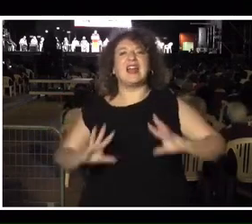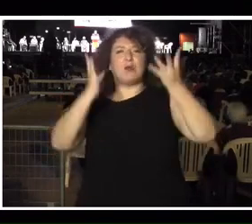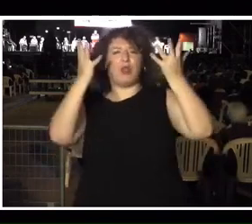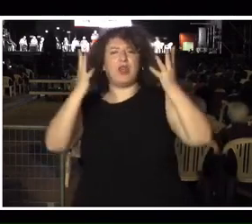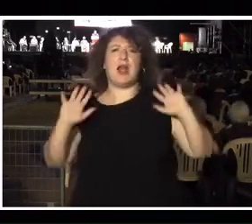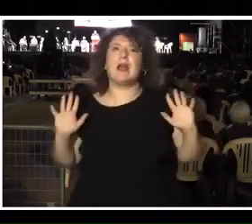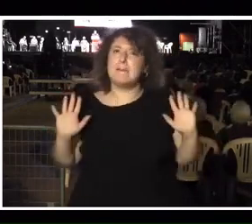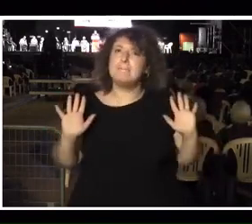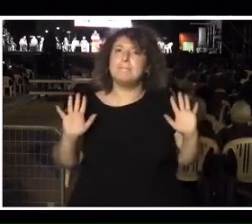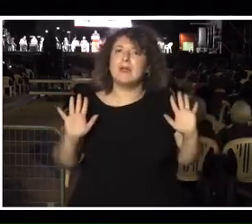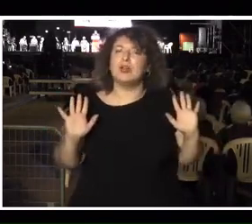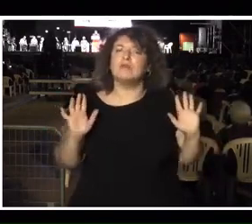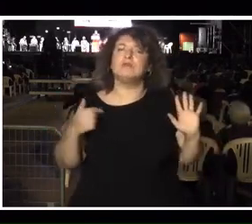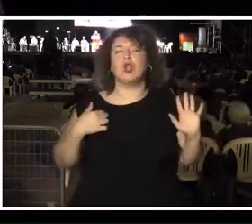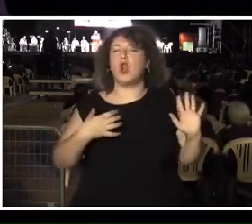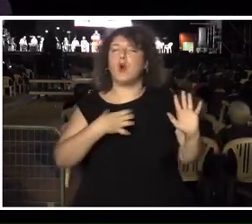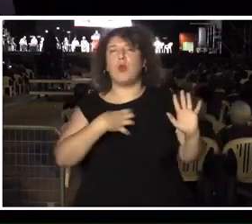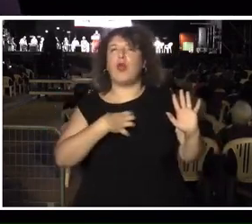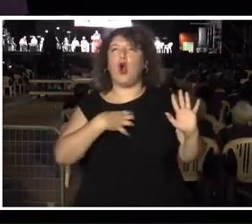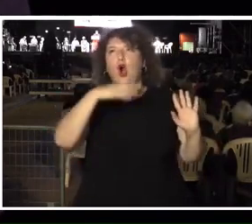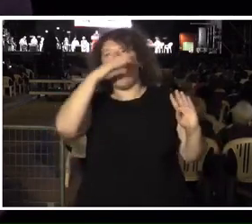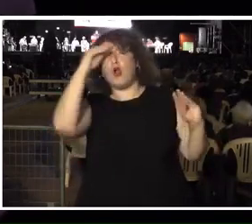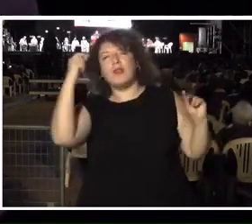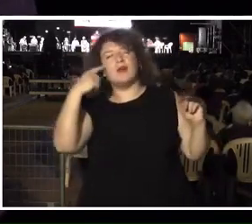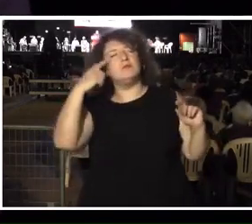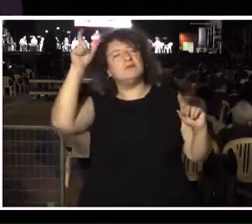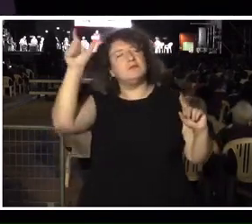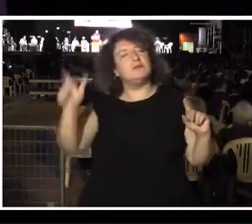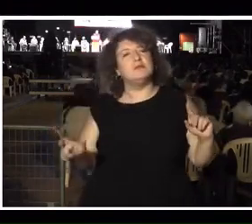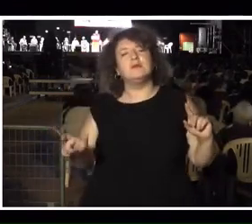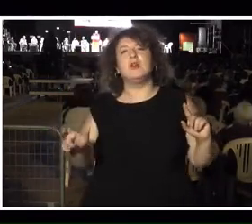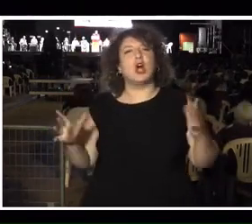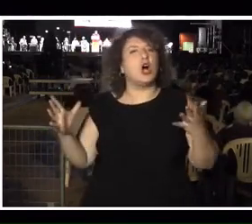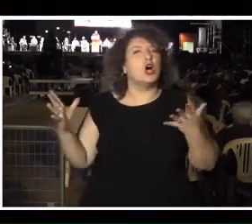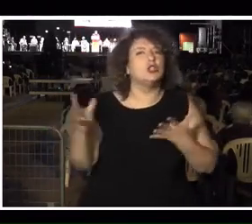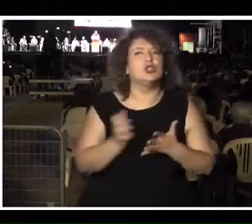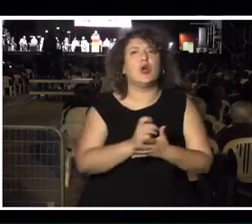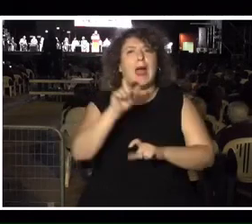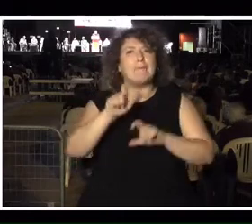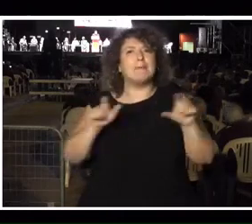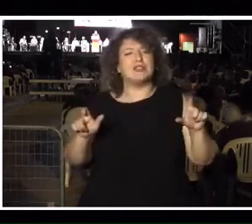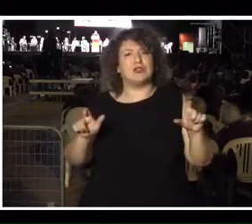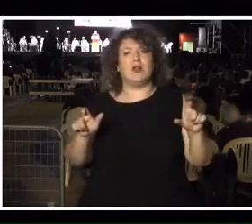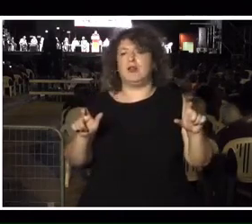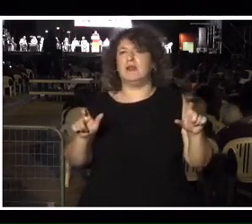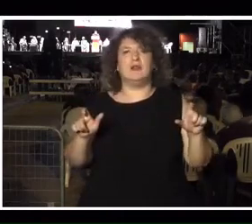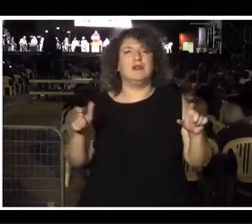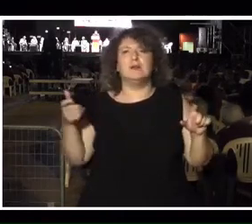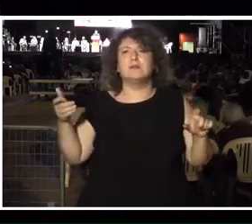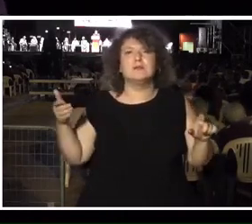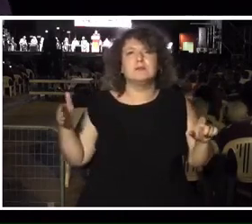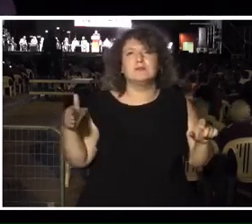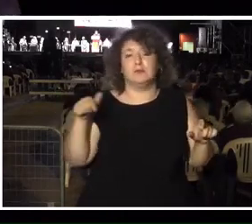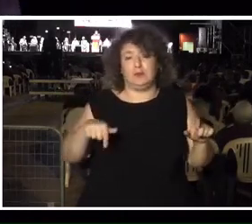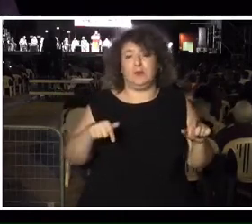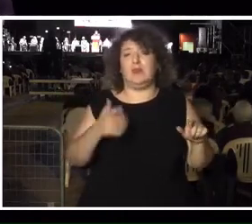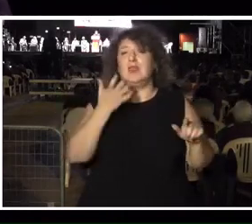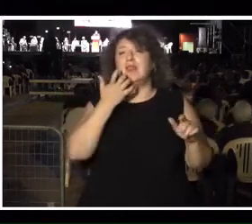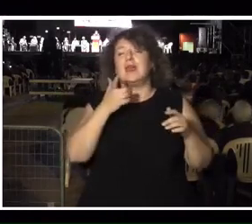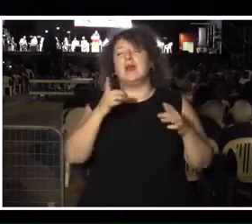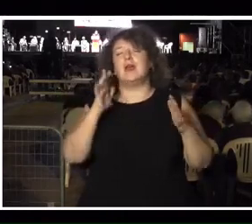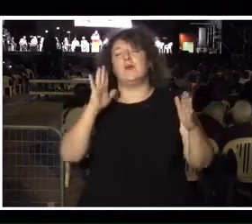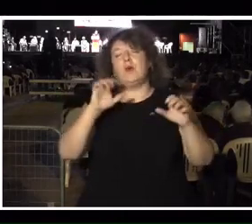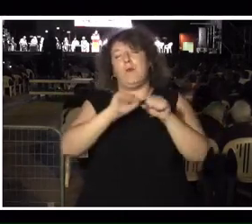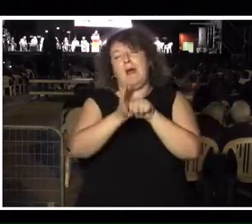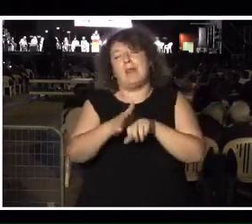no puedo dejar pasar la obligación de rememorar a todas las personas que nos han dejado desde la última edición a causa de esta maldita